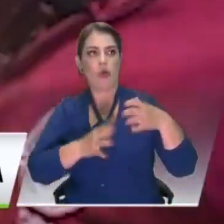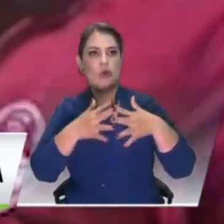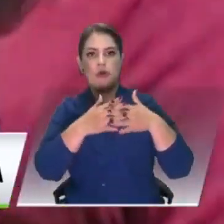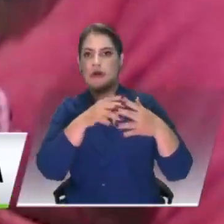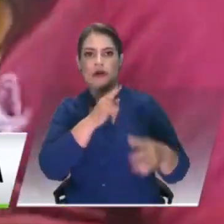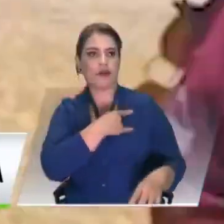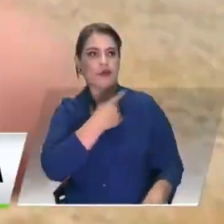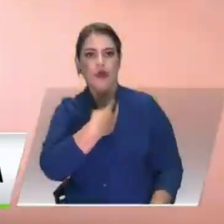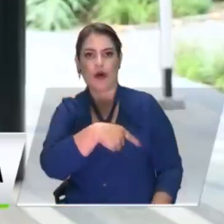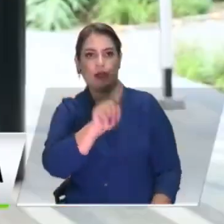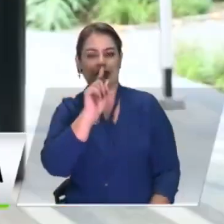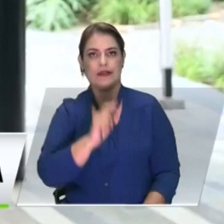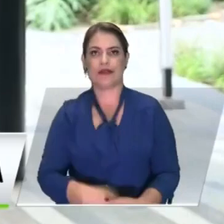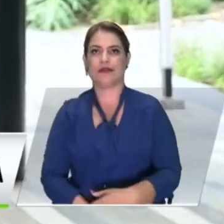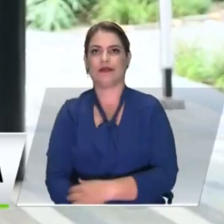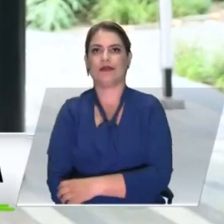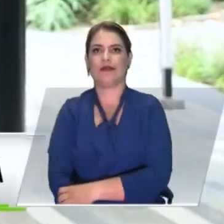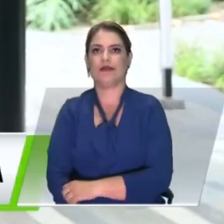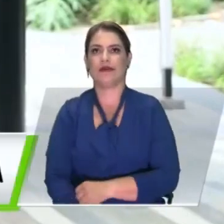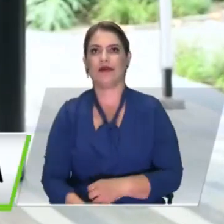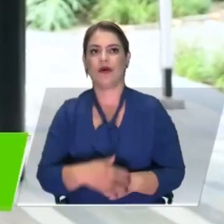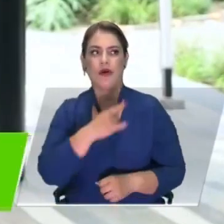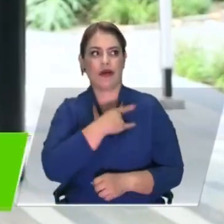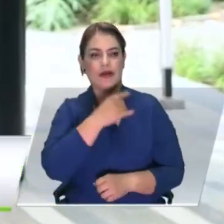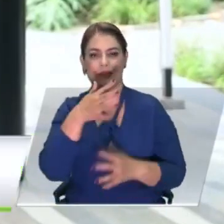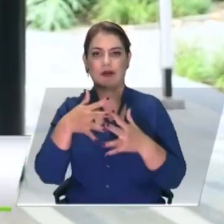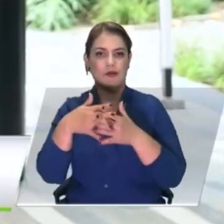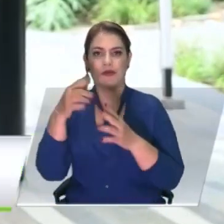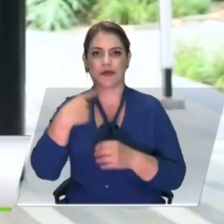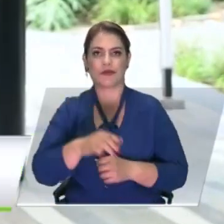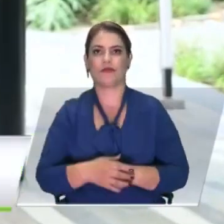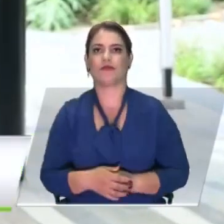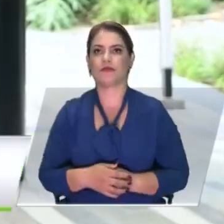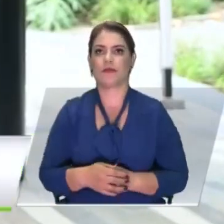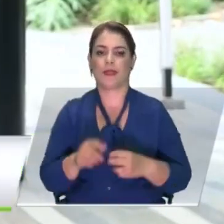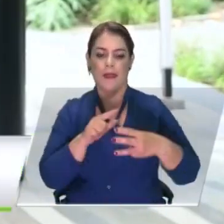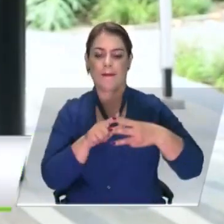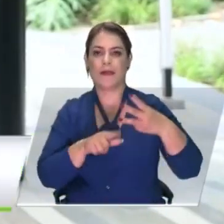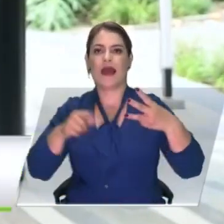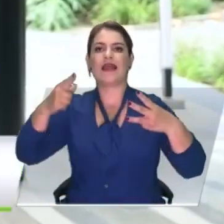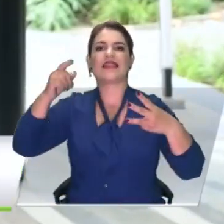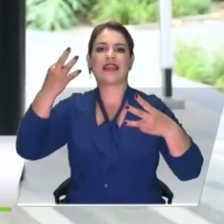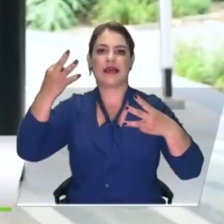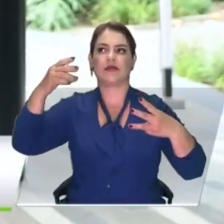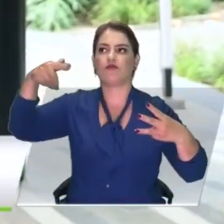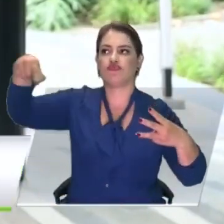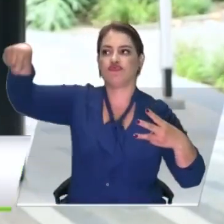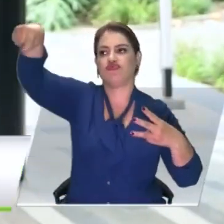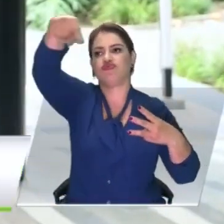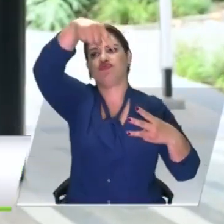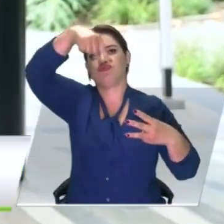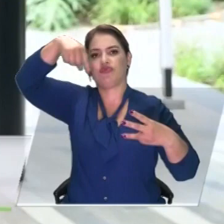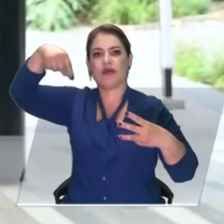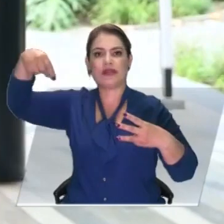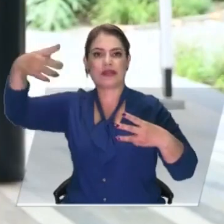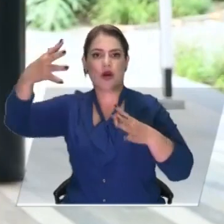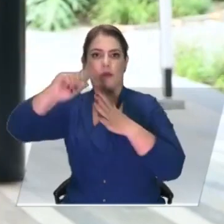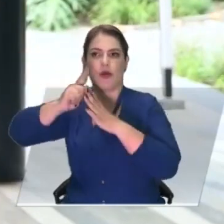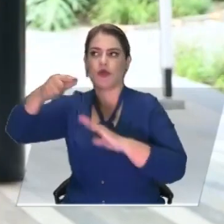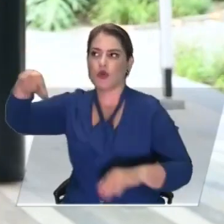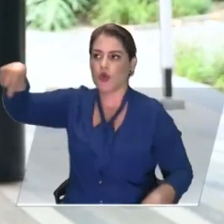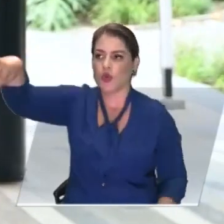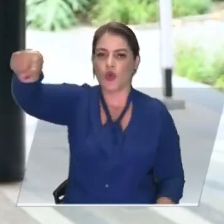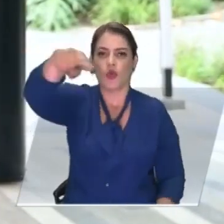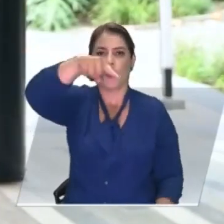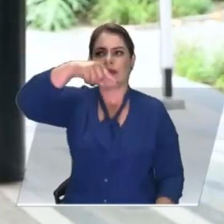la competencia. Para la primera misión de vuelo debía completar 3 vueltas en una ventana de 5 minutos sin carga adicional.